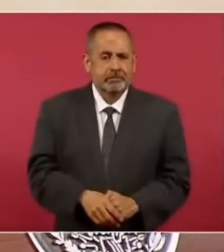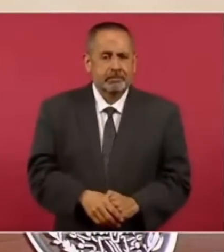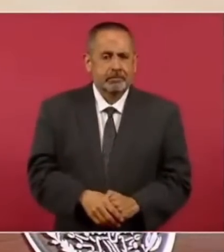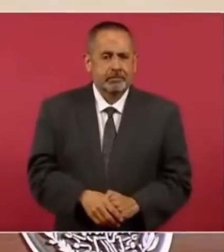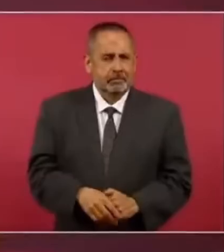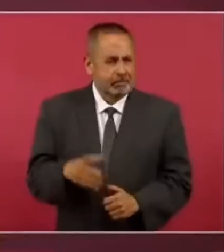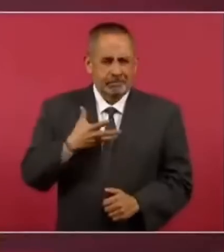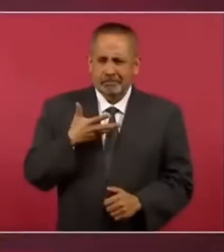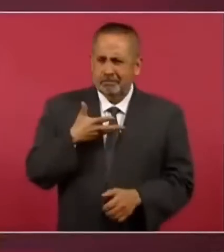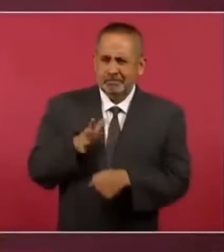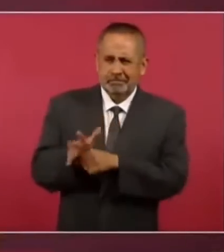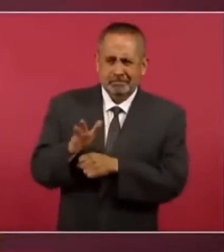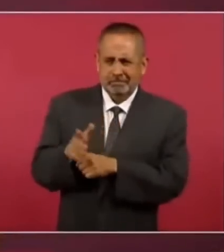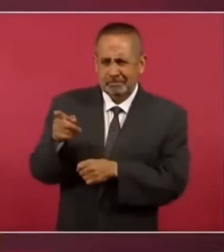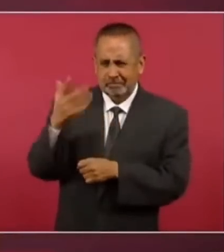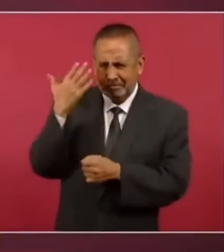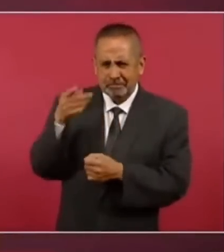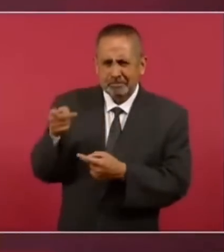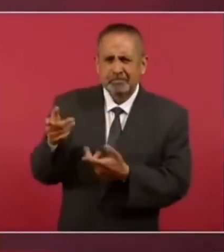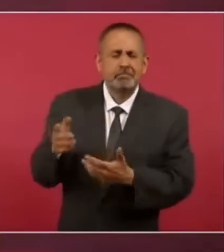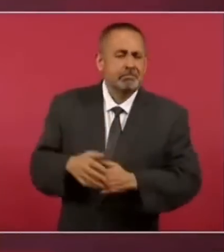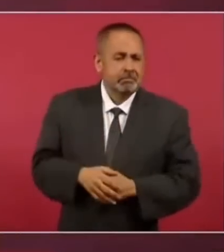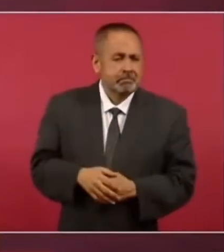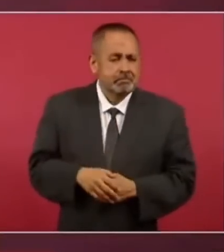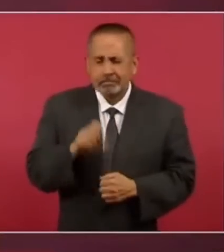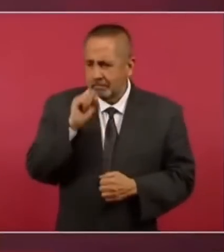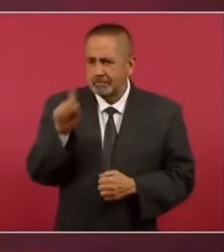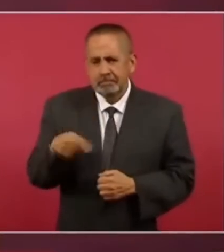¿Qué no existe? La